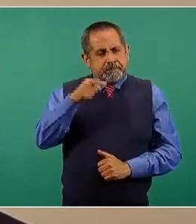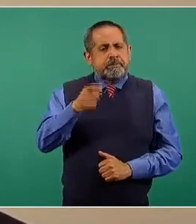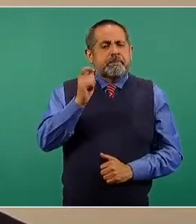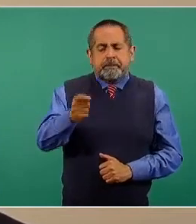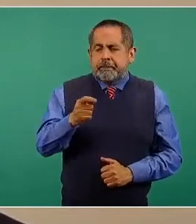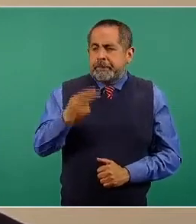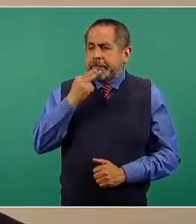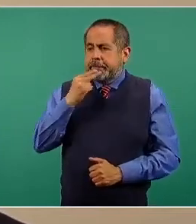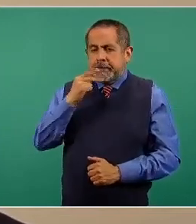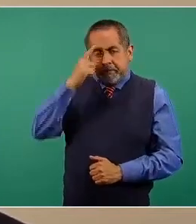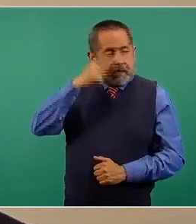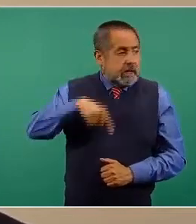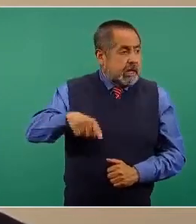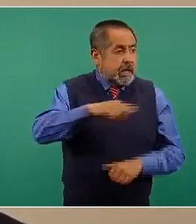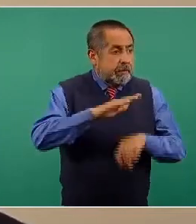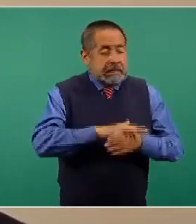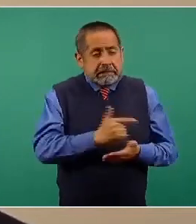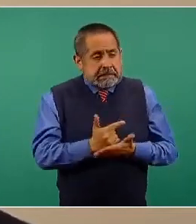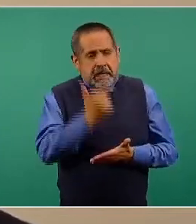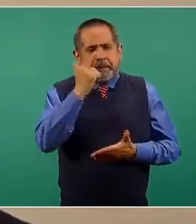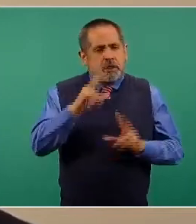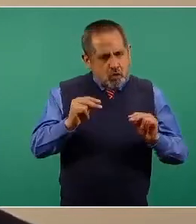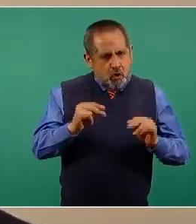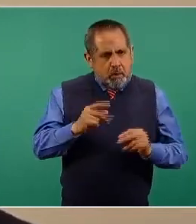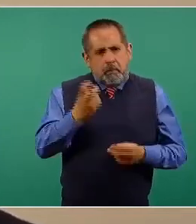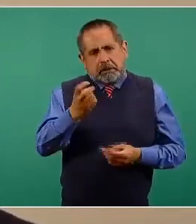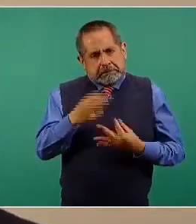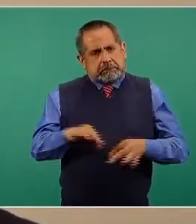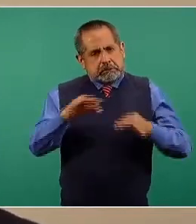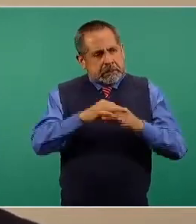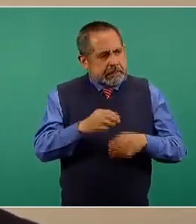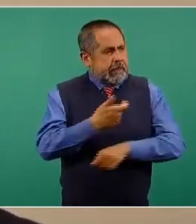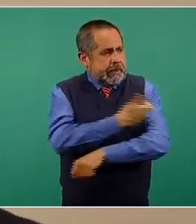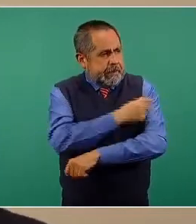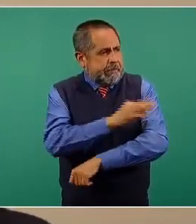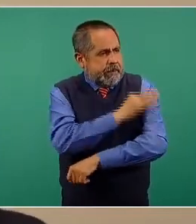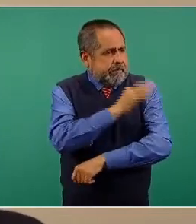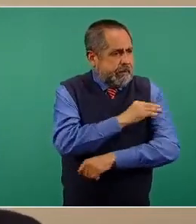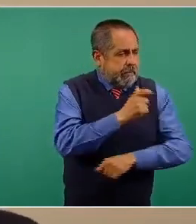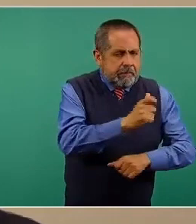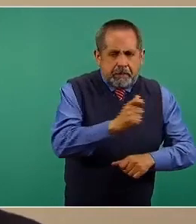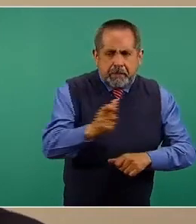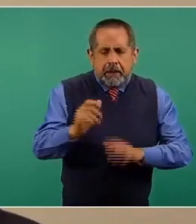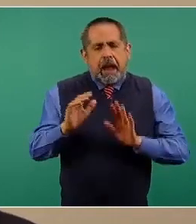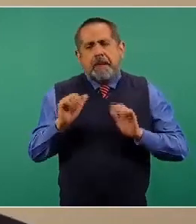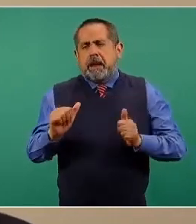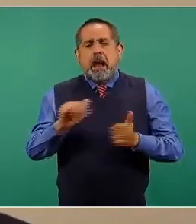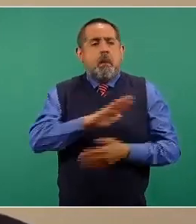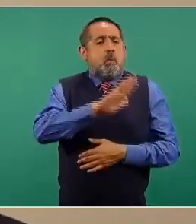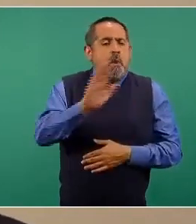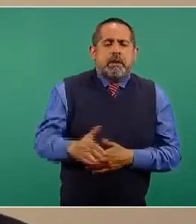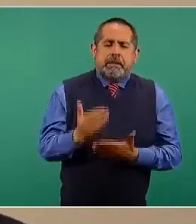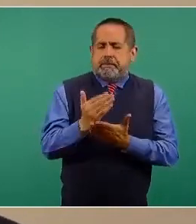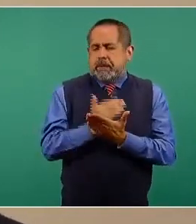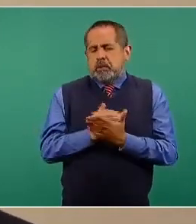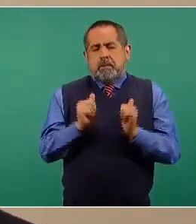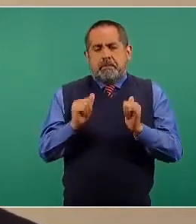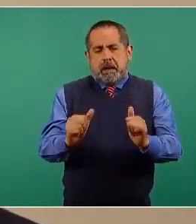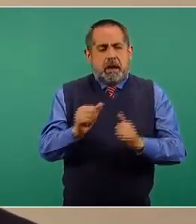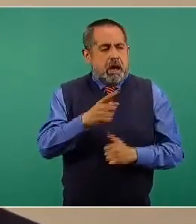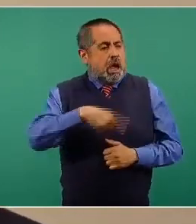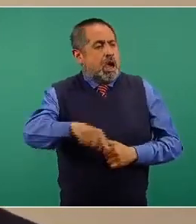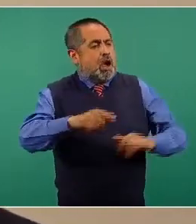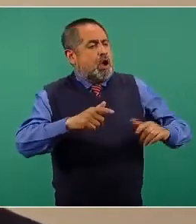la enfermedad grave y por lo tanto obviamente disminuir la mortalidad y la letalidad en los